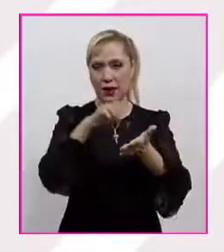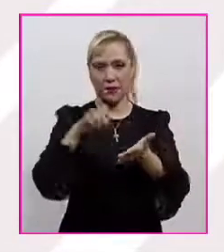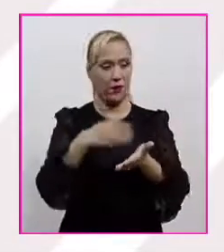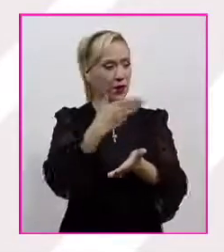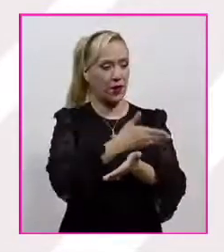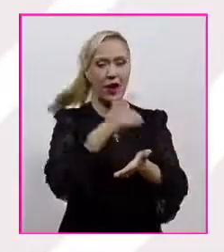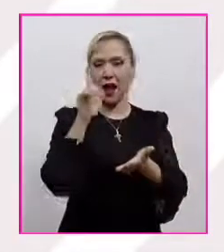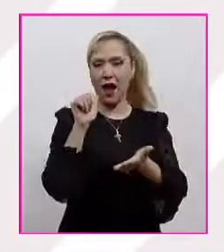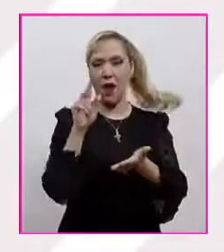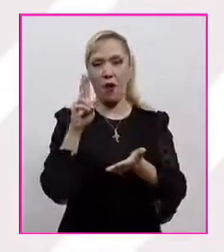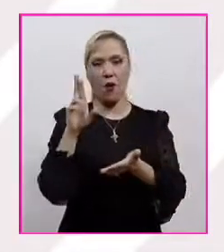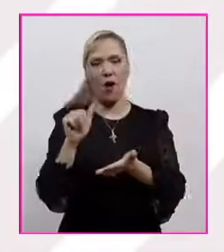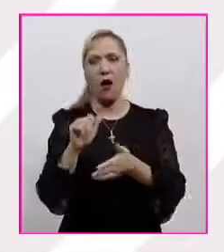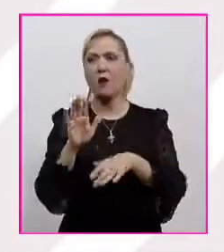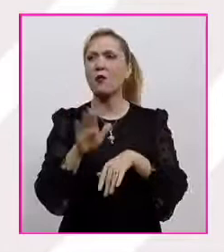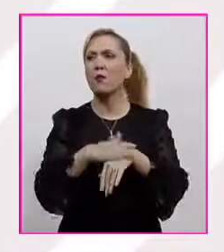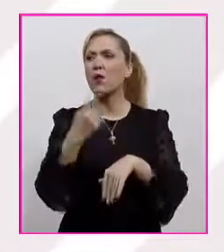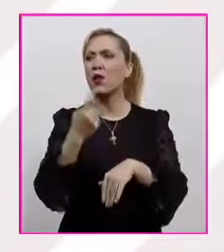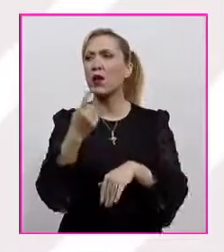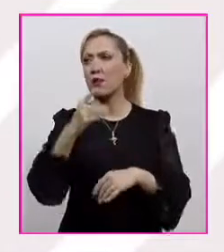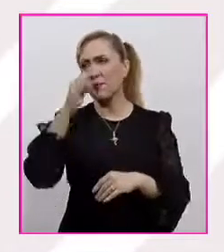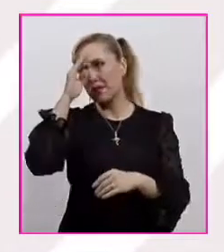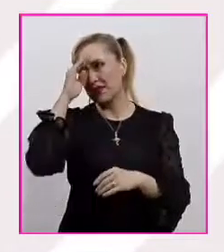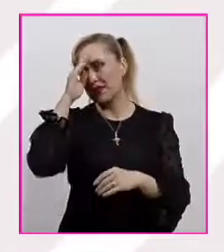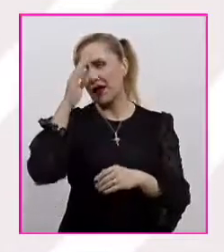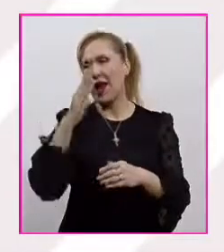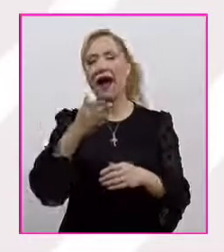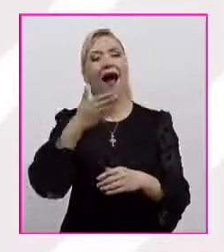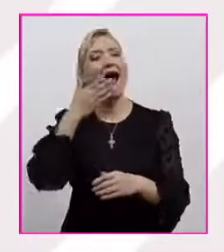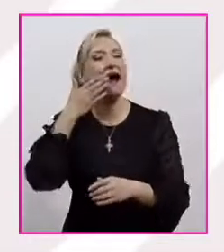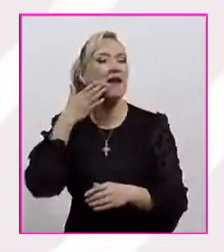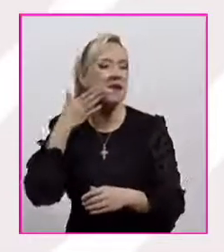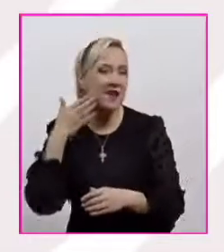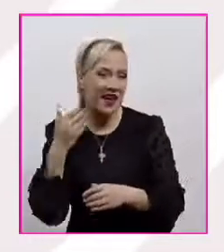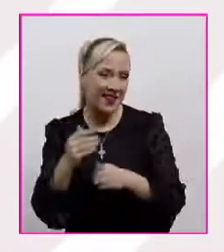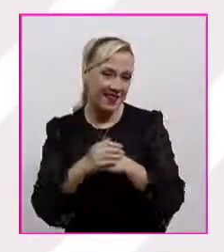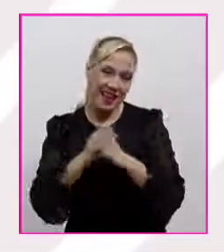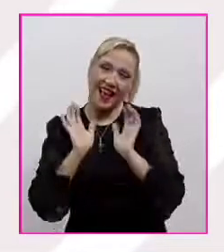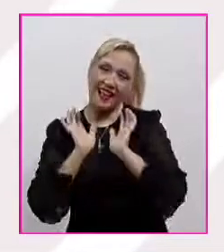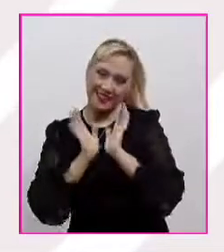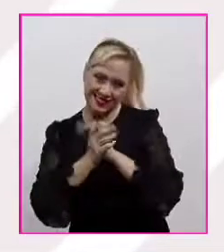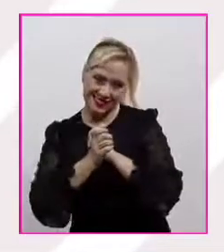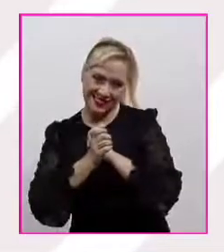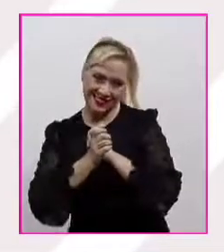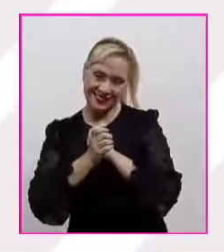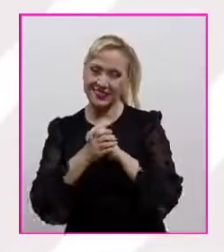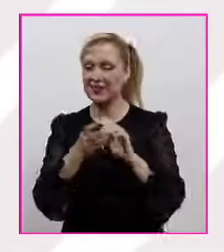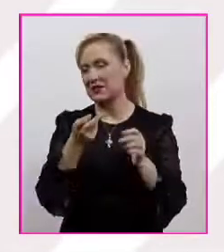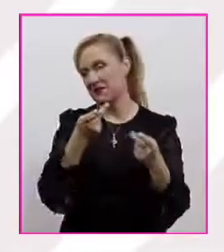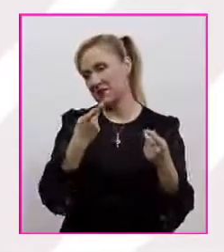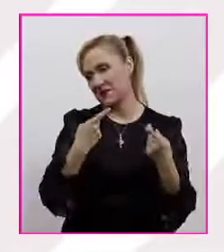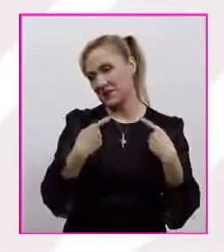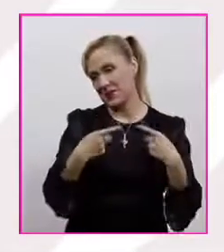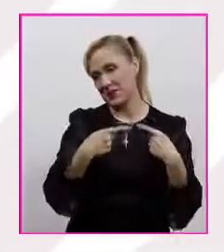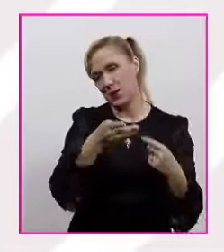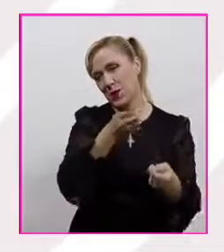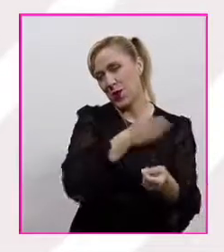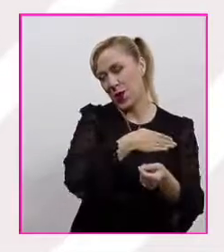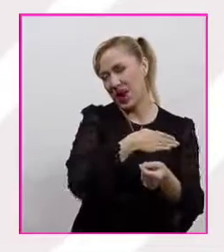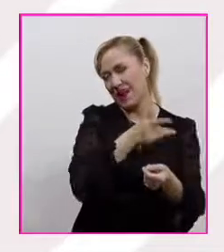Laura, porque no es un asunto de ser amables, simpáticos o buenas personas, o como